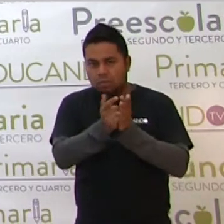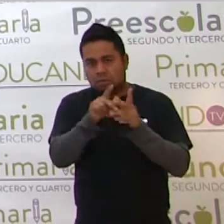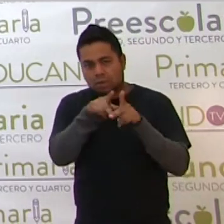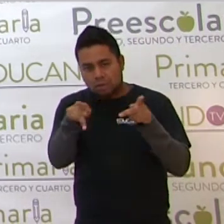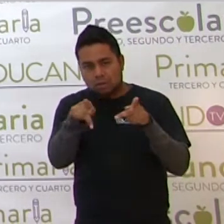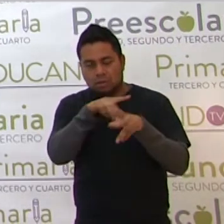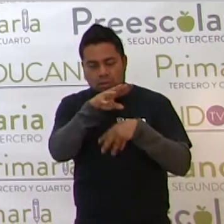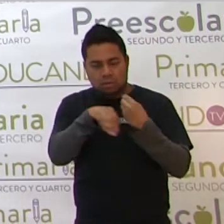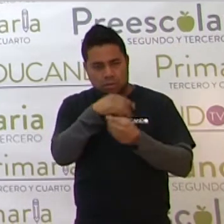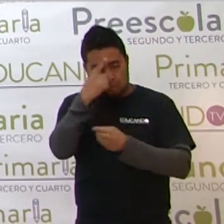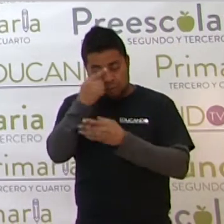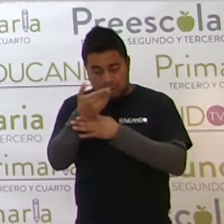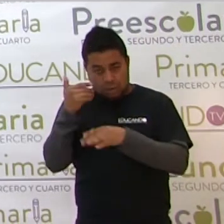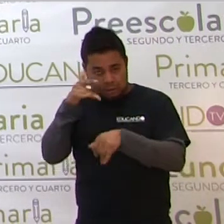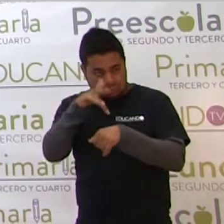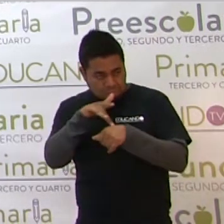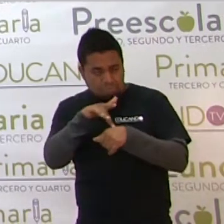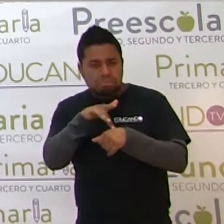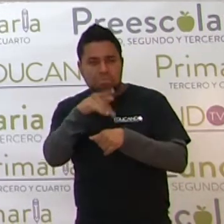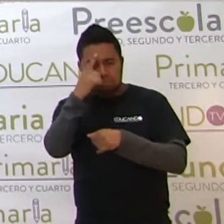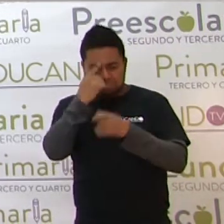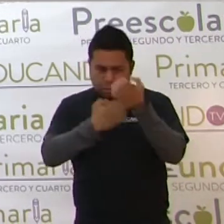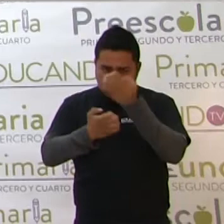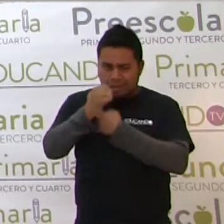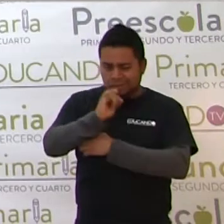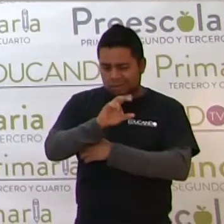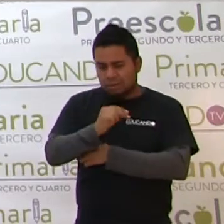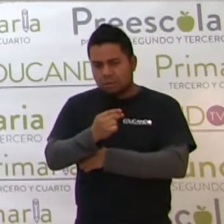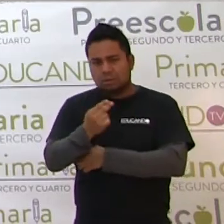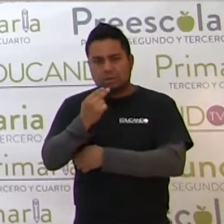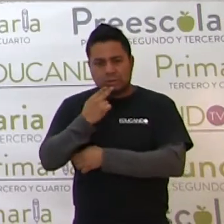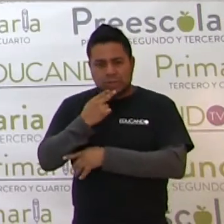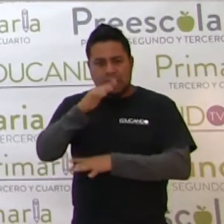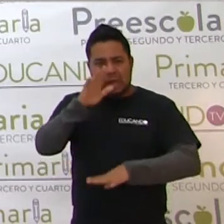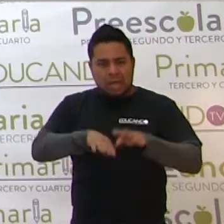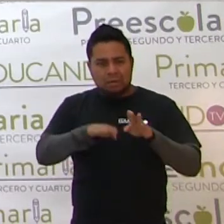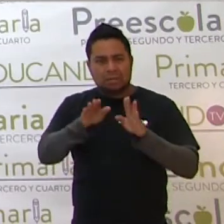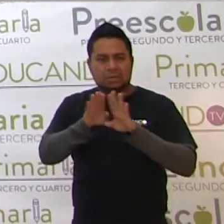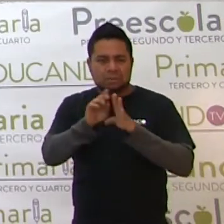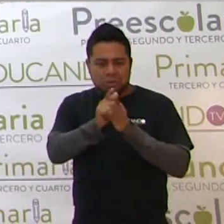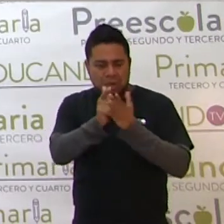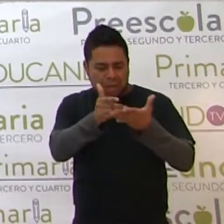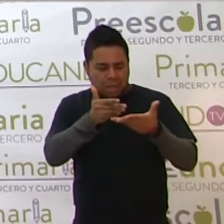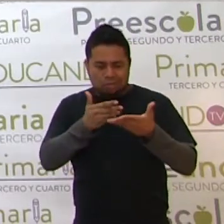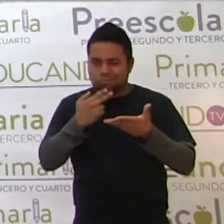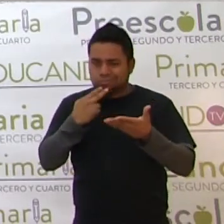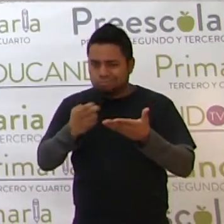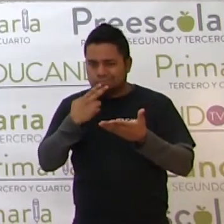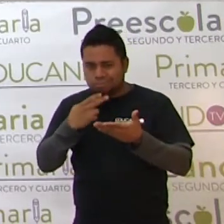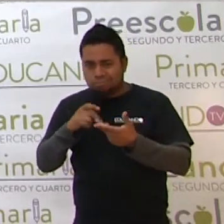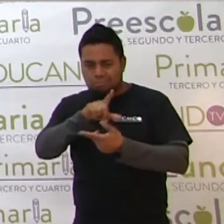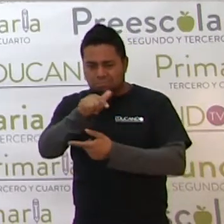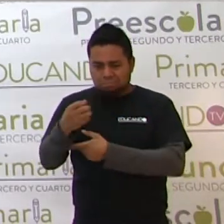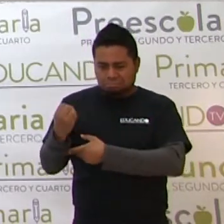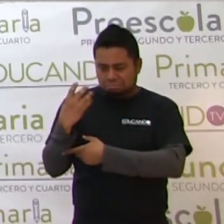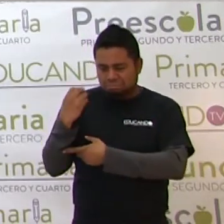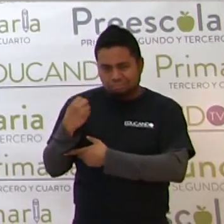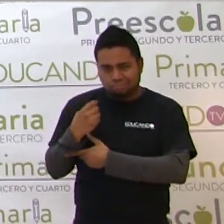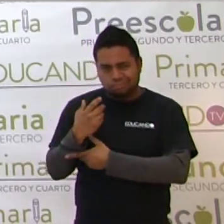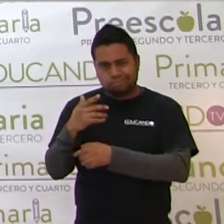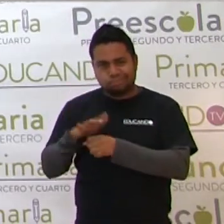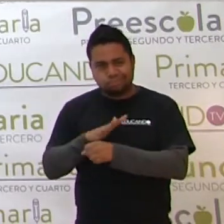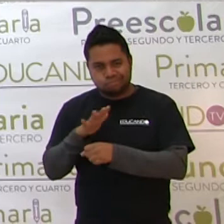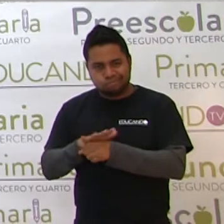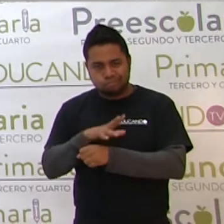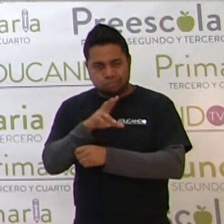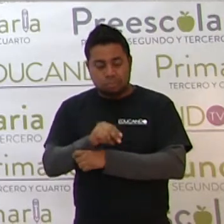el momento de consultarlas, porque a veces se generan vacíos en el tema de la exposición, ¿sí? Para que vayamos